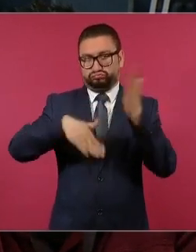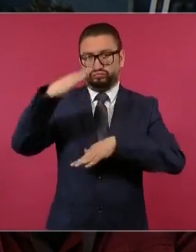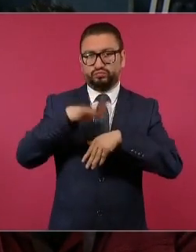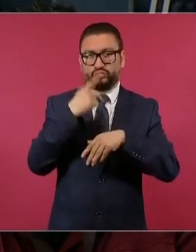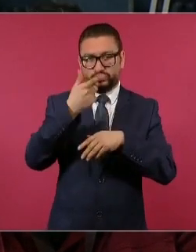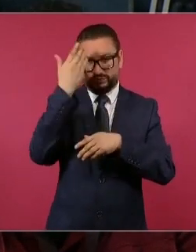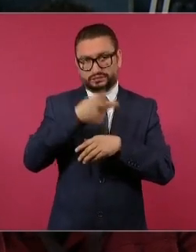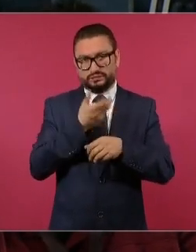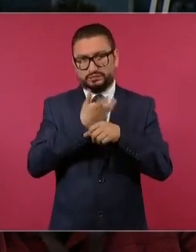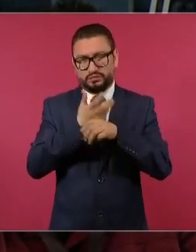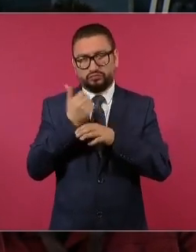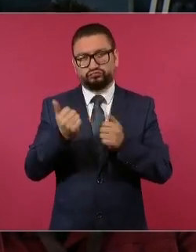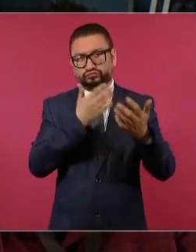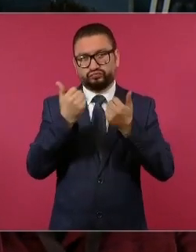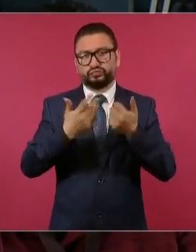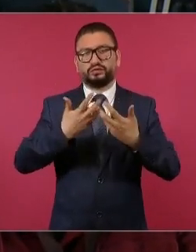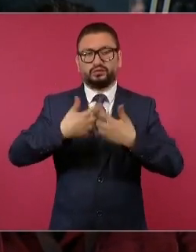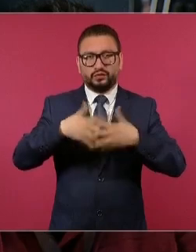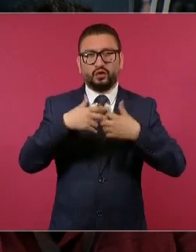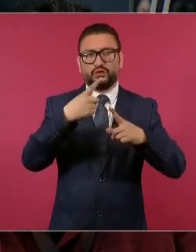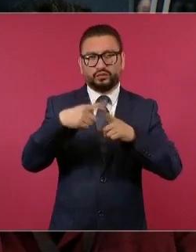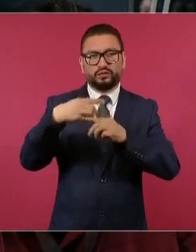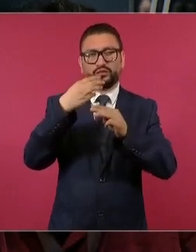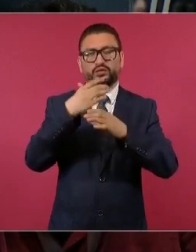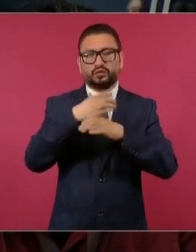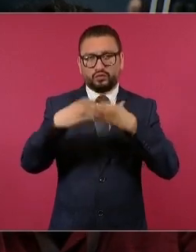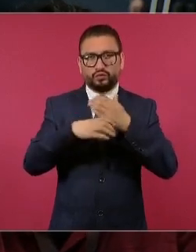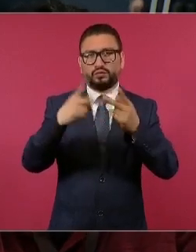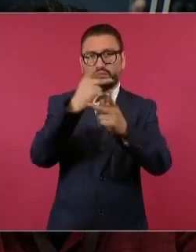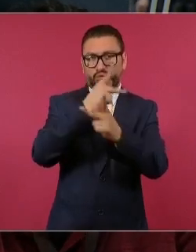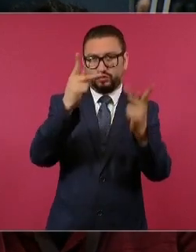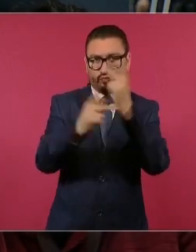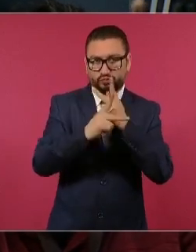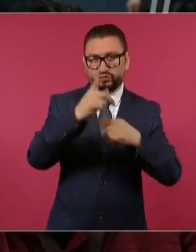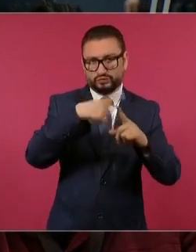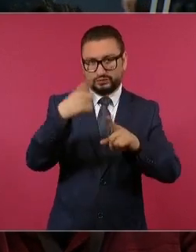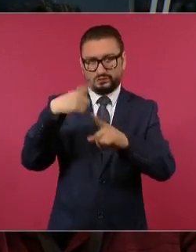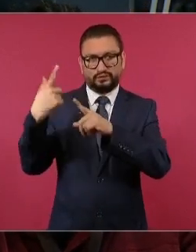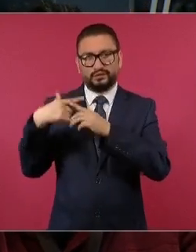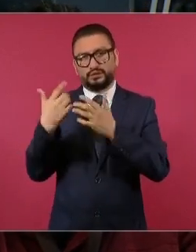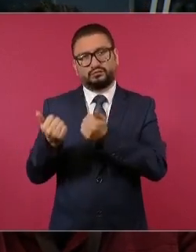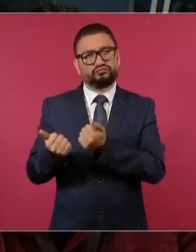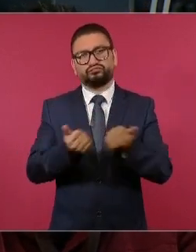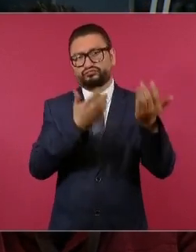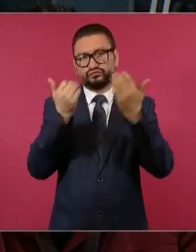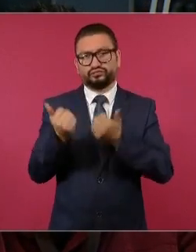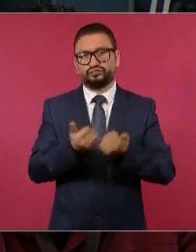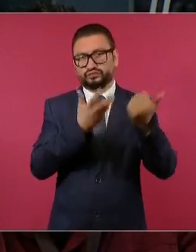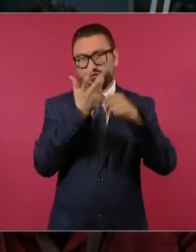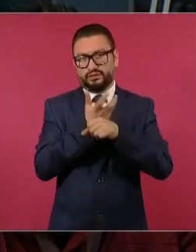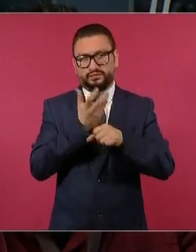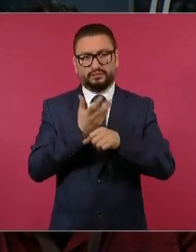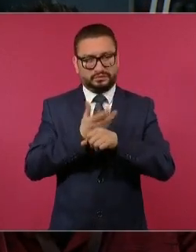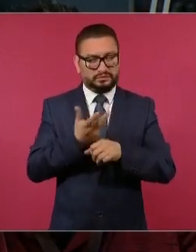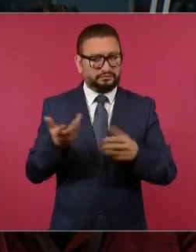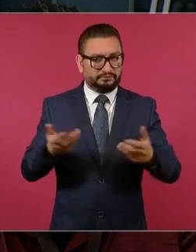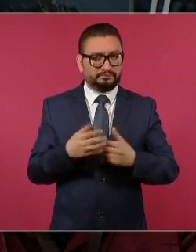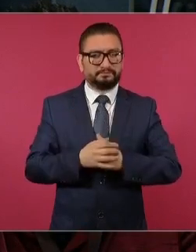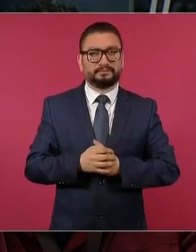principales proveedores y fabricantes de productos terminados que van justamente con destino a los Estados